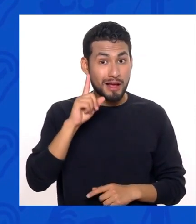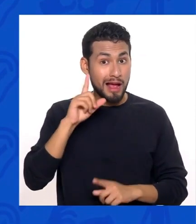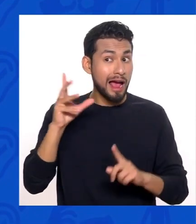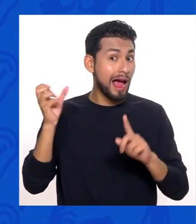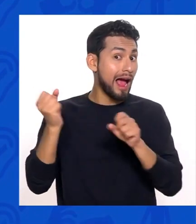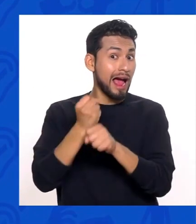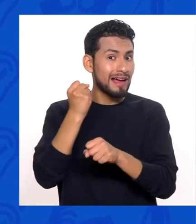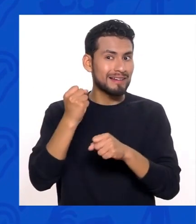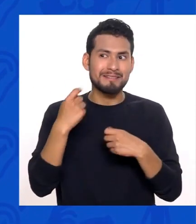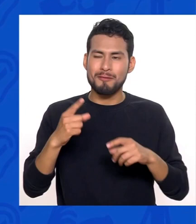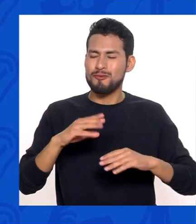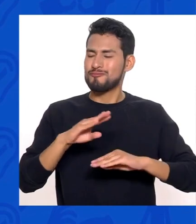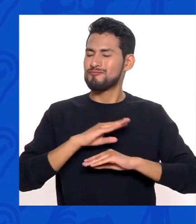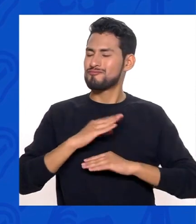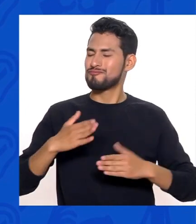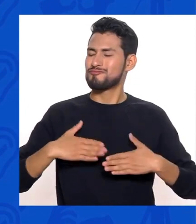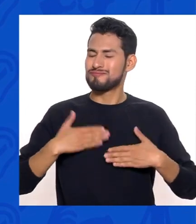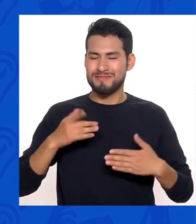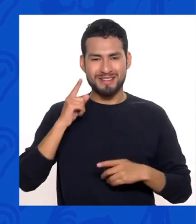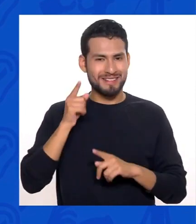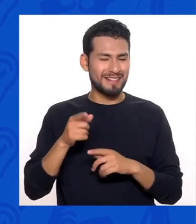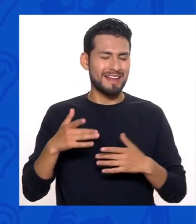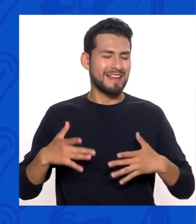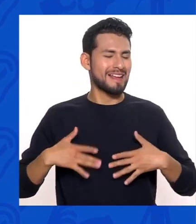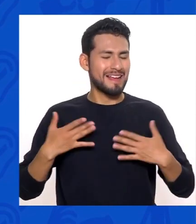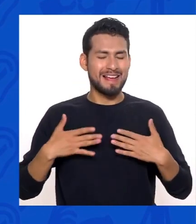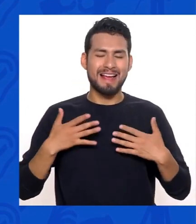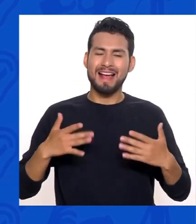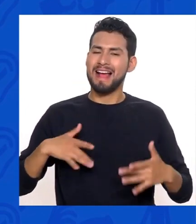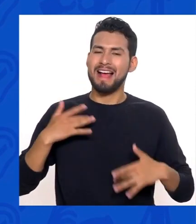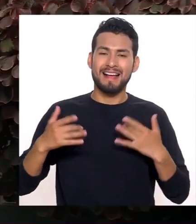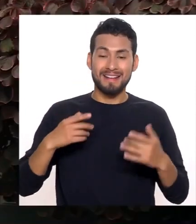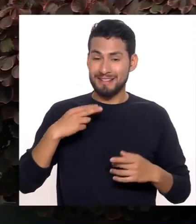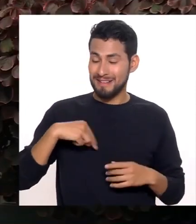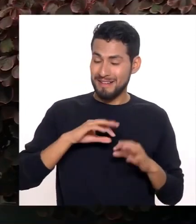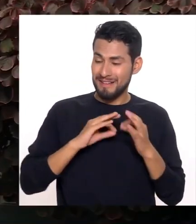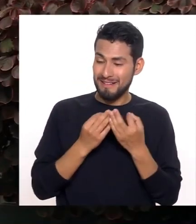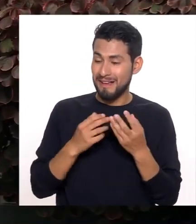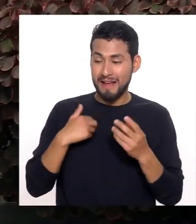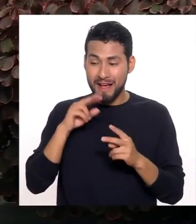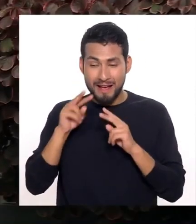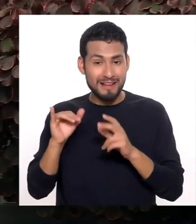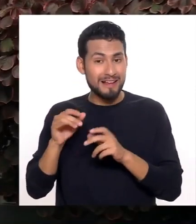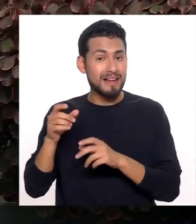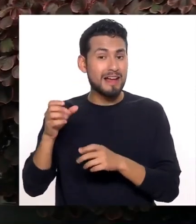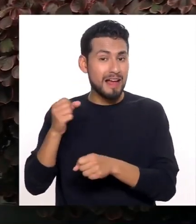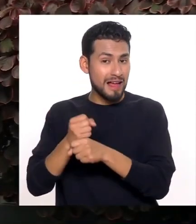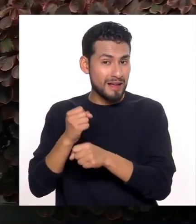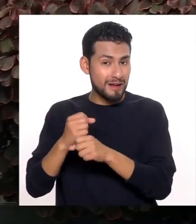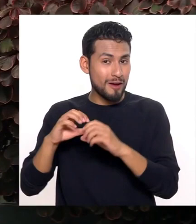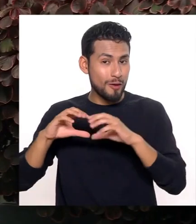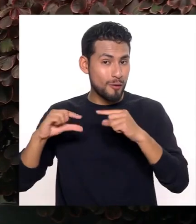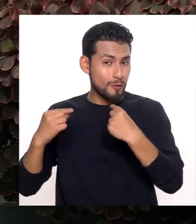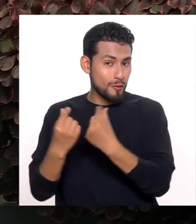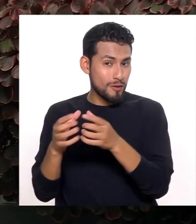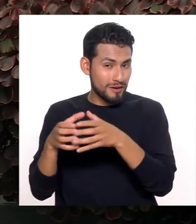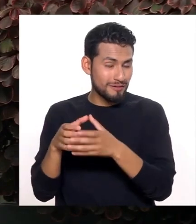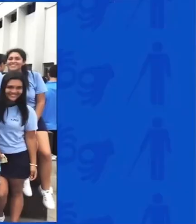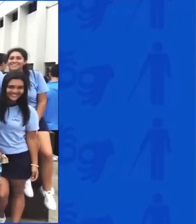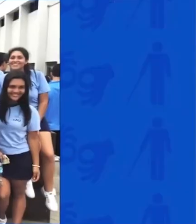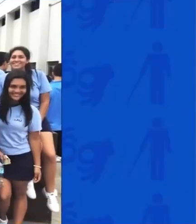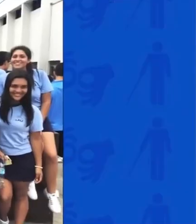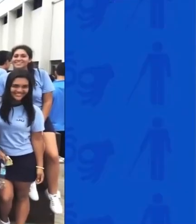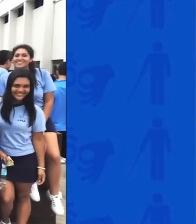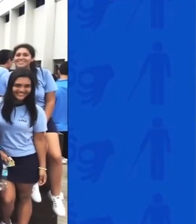gana, es una satisfacción enorme para ella, para nosotros, las chicas que trabajan con ella, a todo su